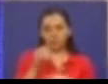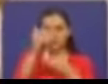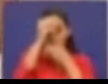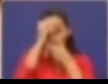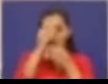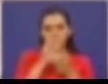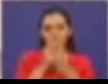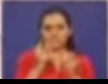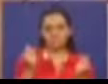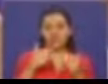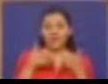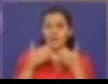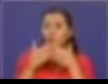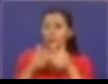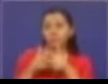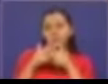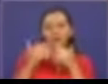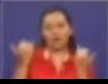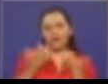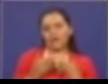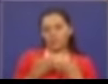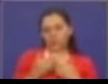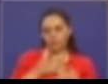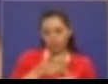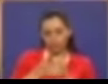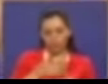pedir los equipos prestados, ahora tenemos nuestros equipos.